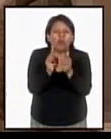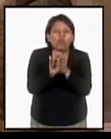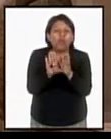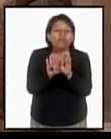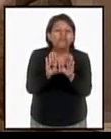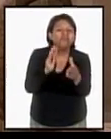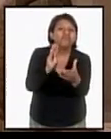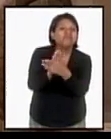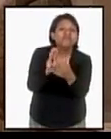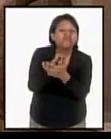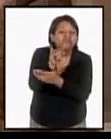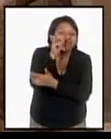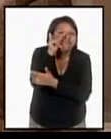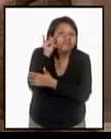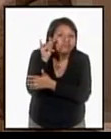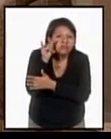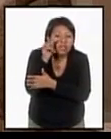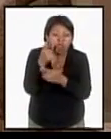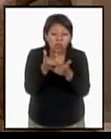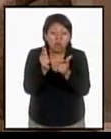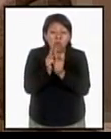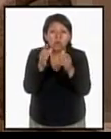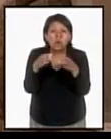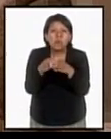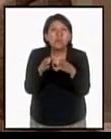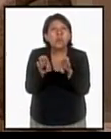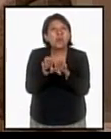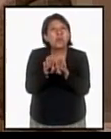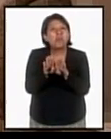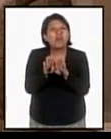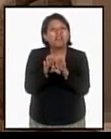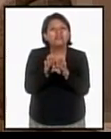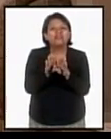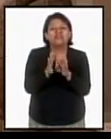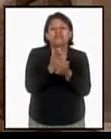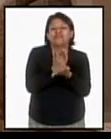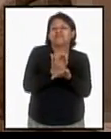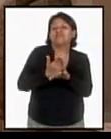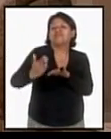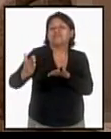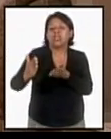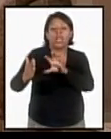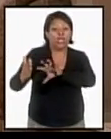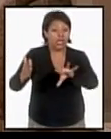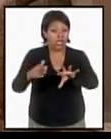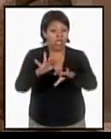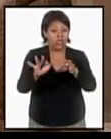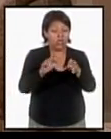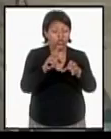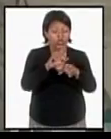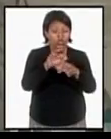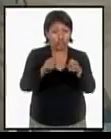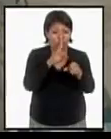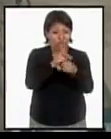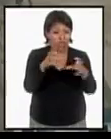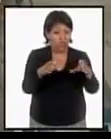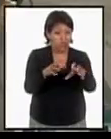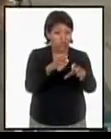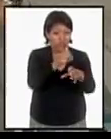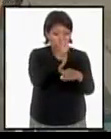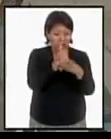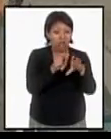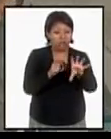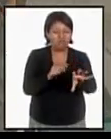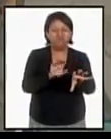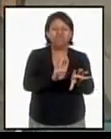¿no? Una de las poblaciones que quedan como más al margen del gran espectro de la sociedad urbana. Me parece